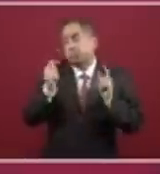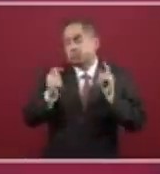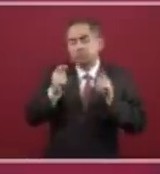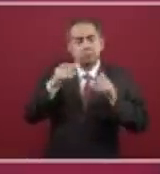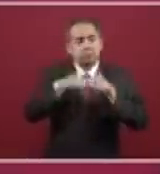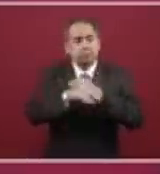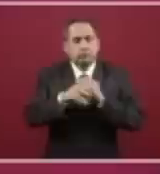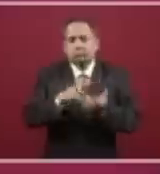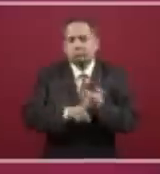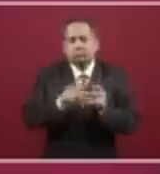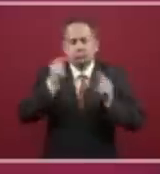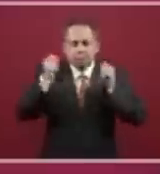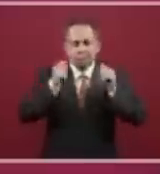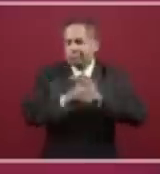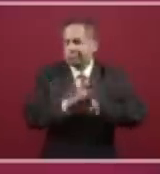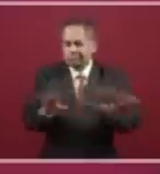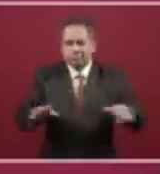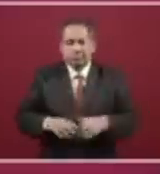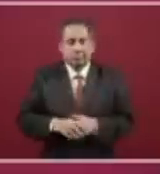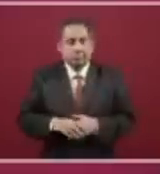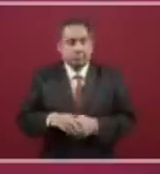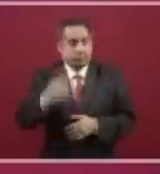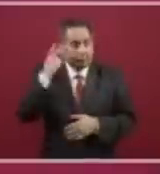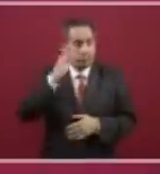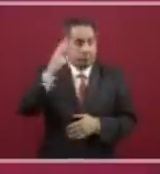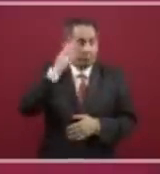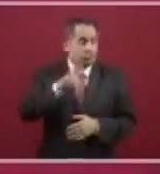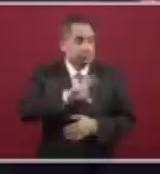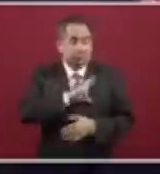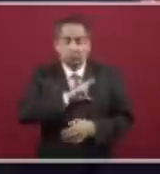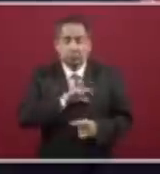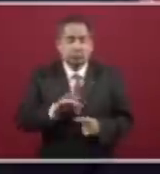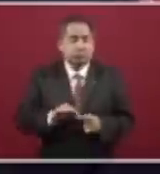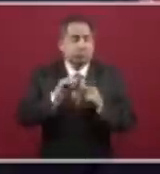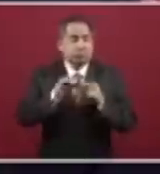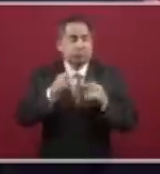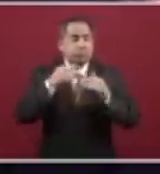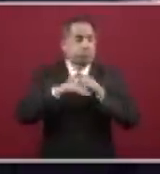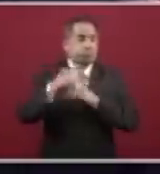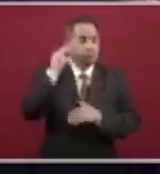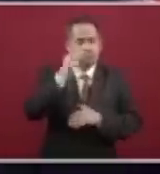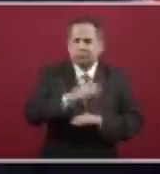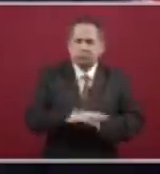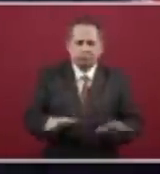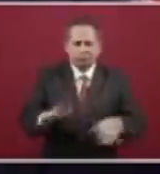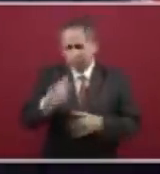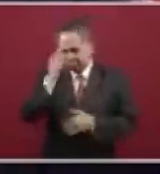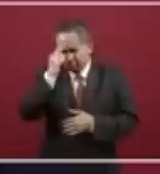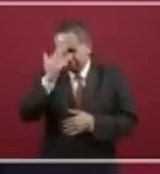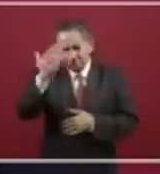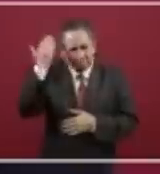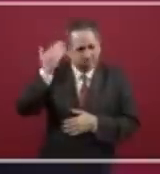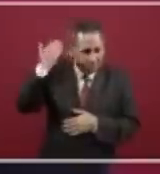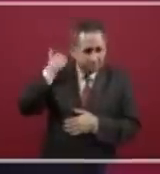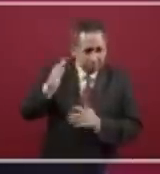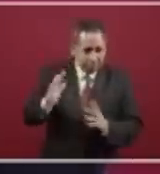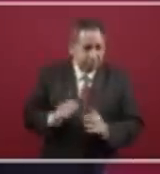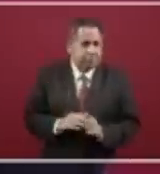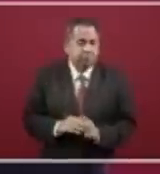viajes en aviones privados se acuerdan como era antes